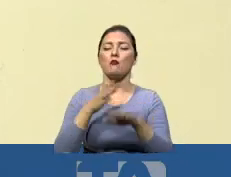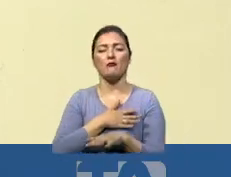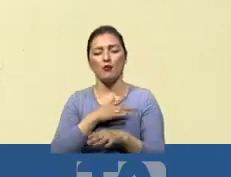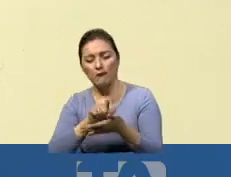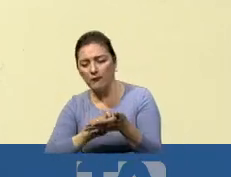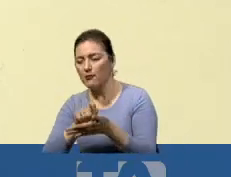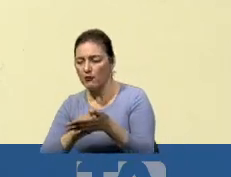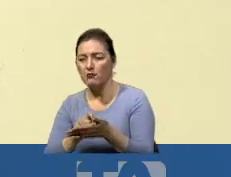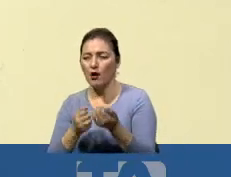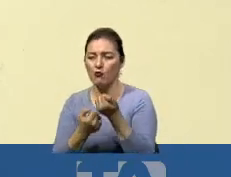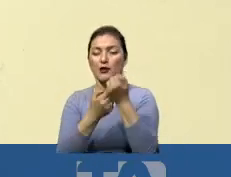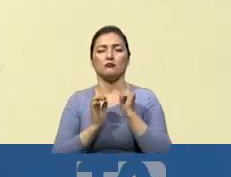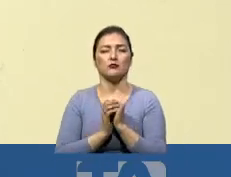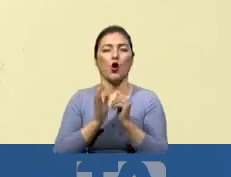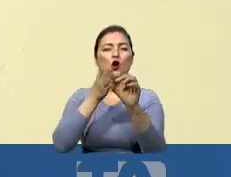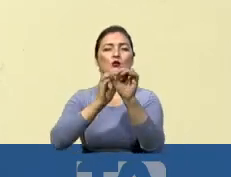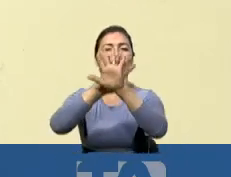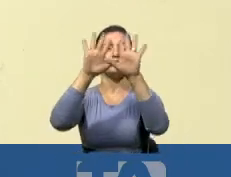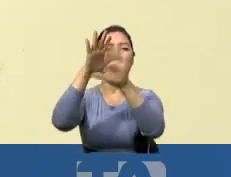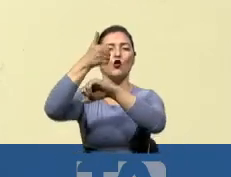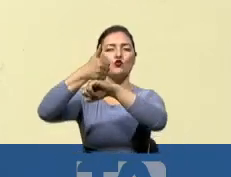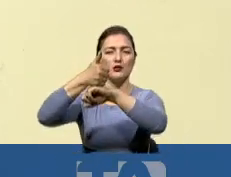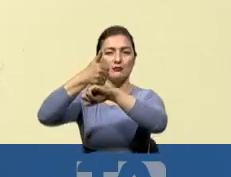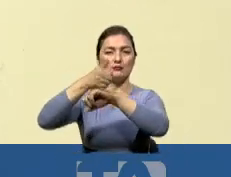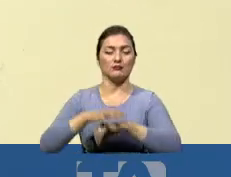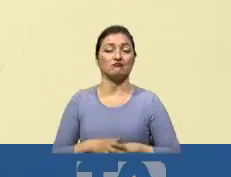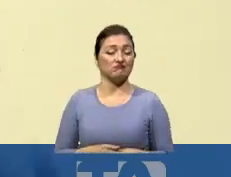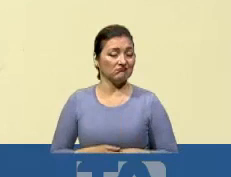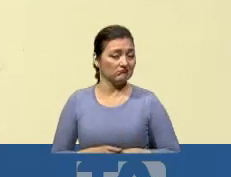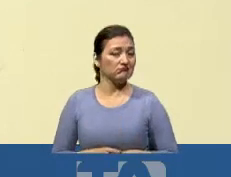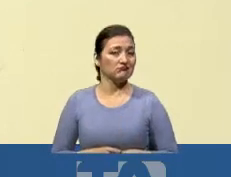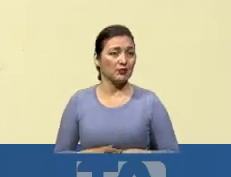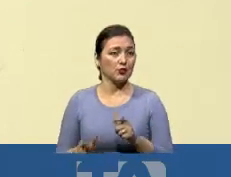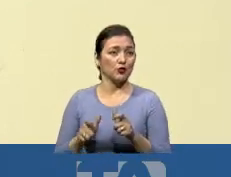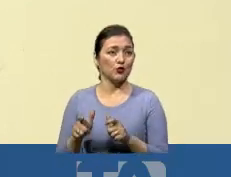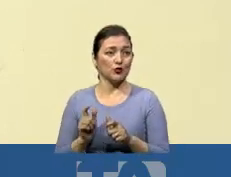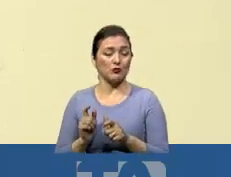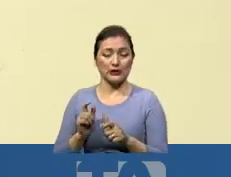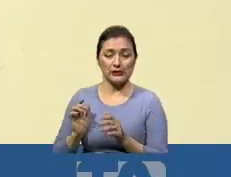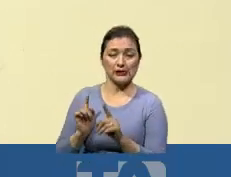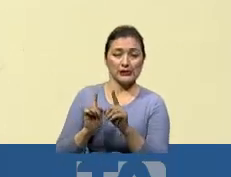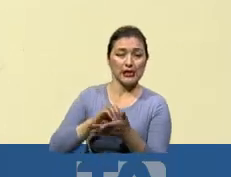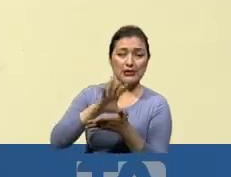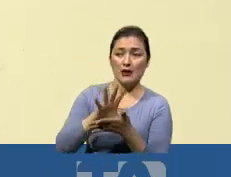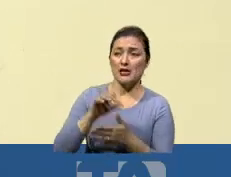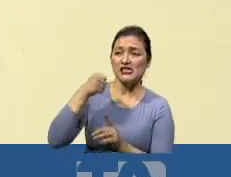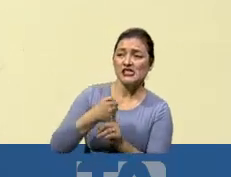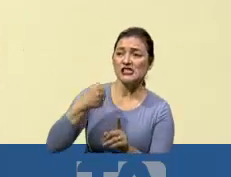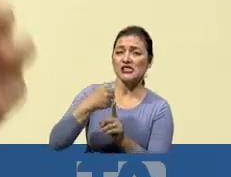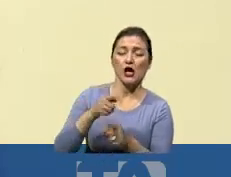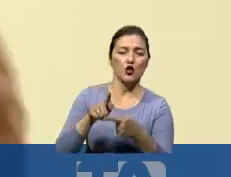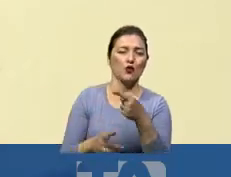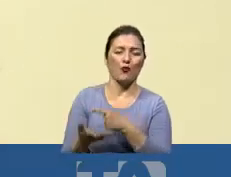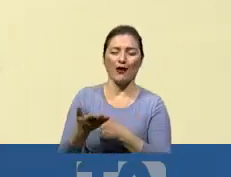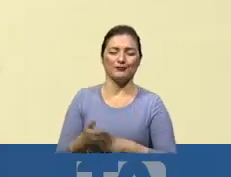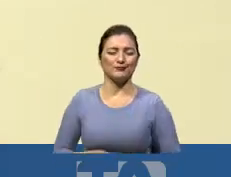una autoridad competente y donde te puedes sentir identificado con muchos más que no pueden ir contigo a la asamblea agua carondelet a pedirle